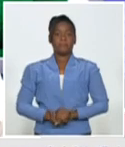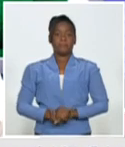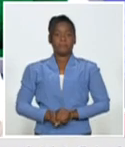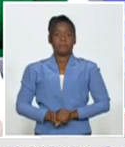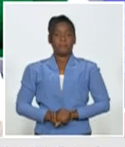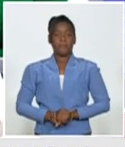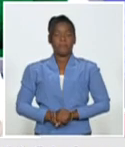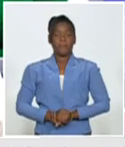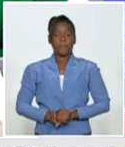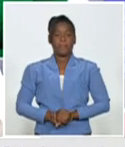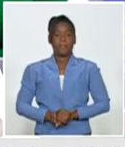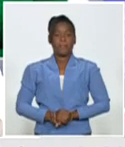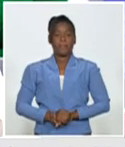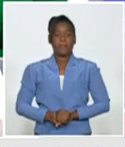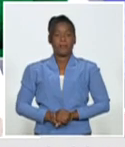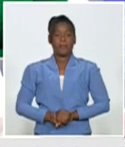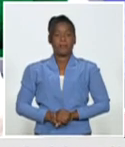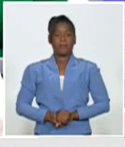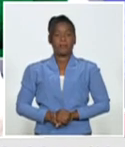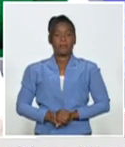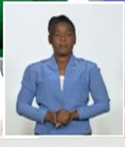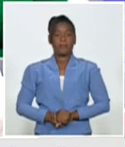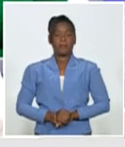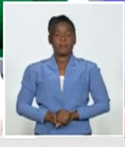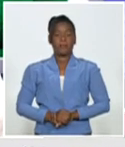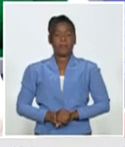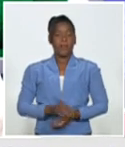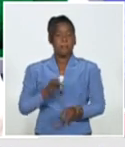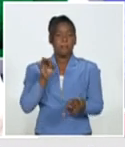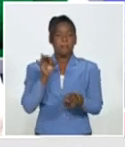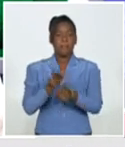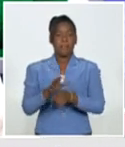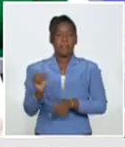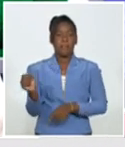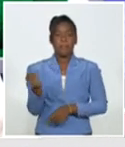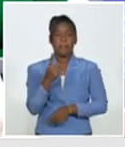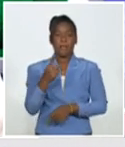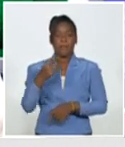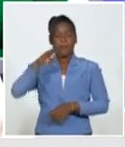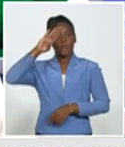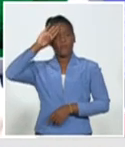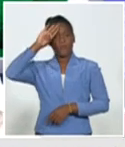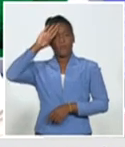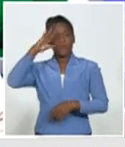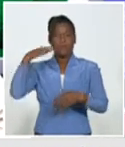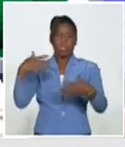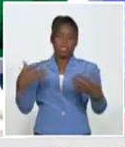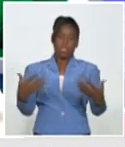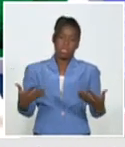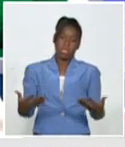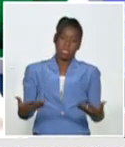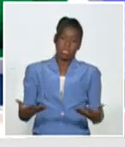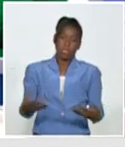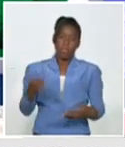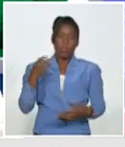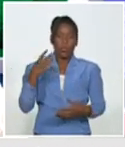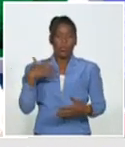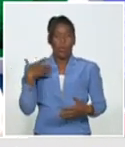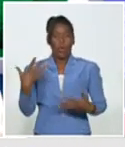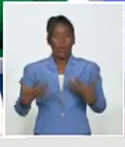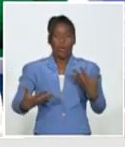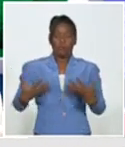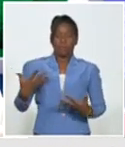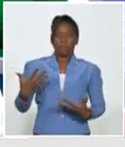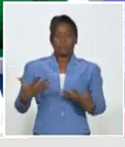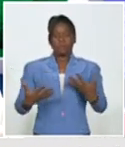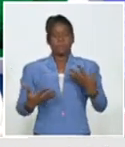paciente, inicialmente con fiebre, decaimiento y malestar general, se hizo el diagnóstico mediante el